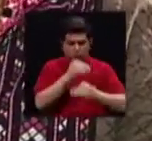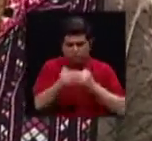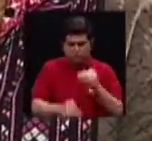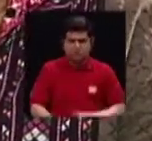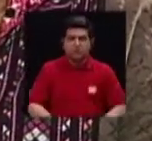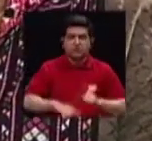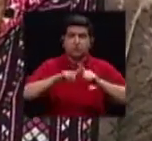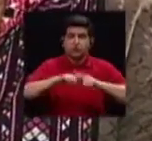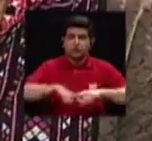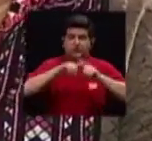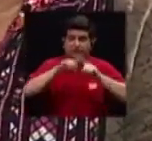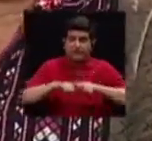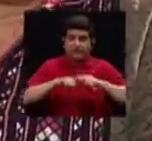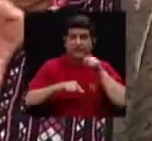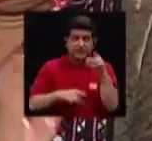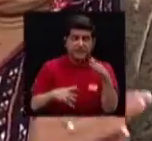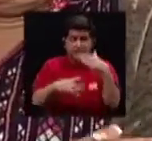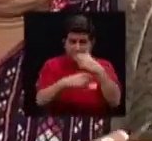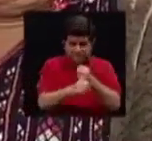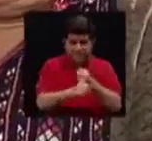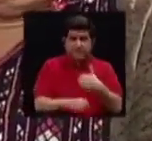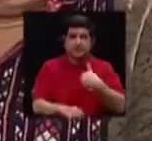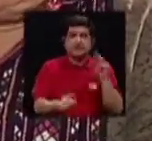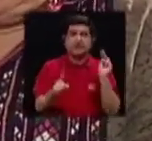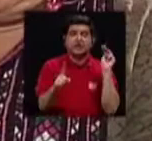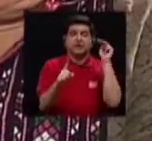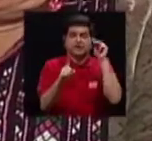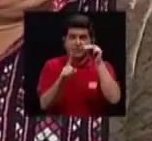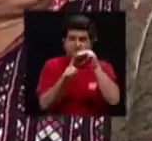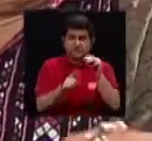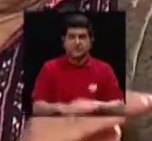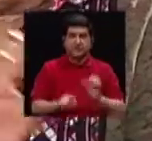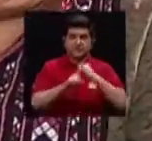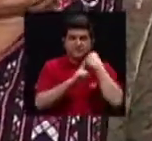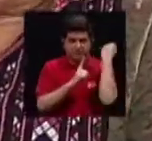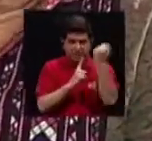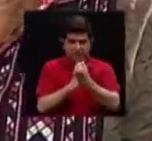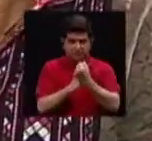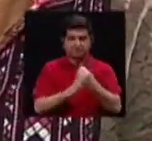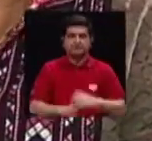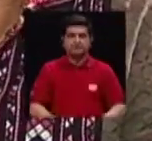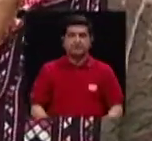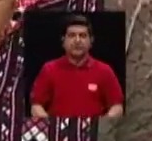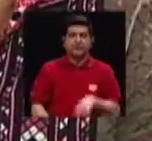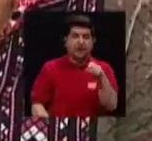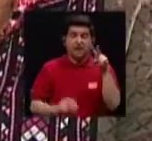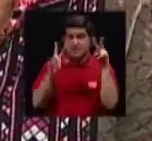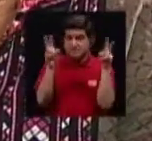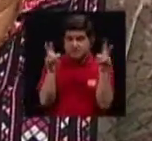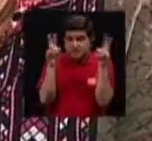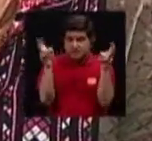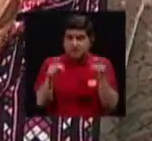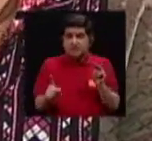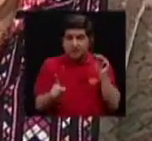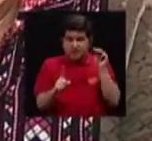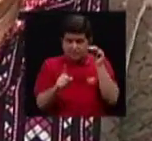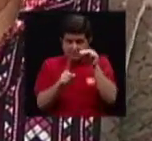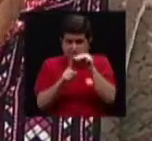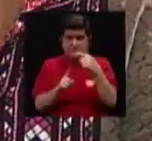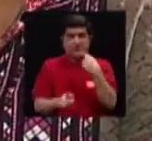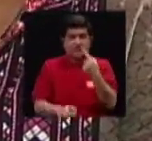Dependiendo cómo se hace, exacto, tiene un mensaje a la sociedad. Y en este tema, el mensaje, como decía